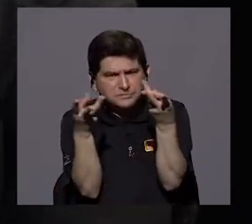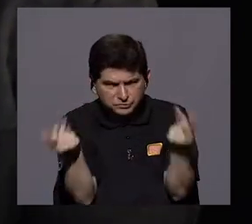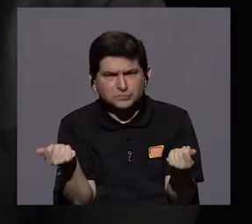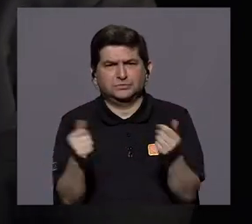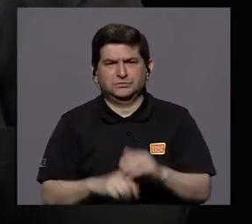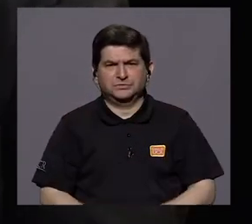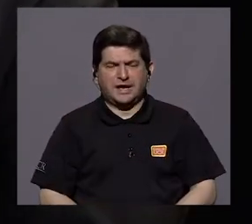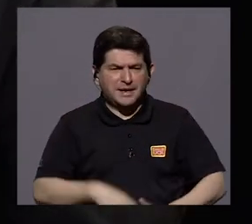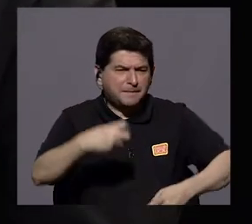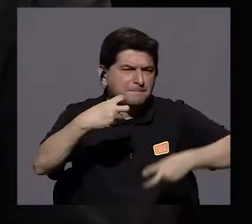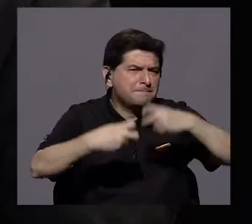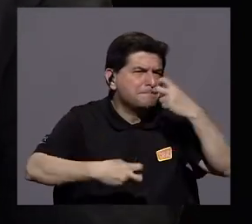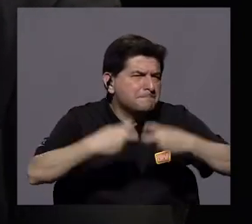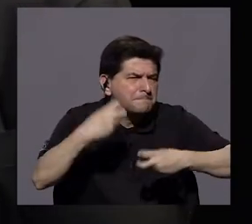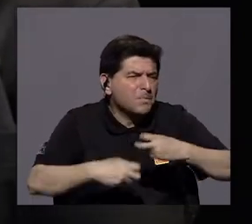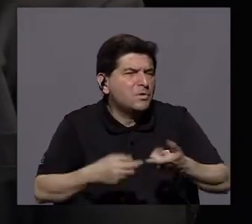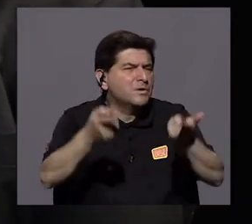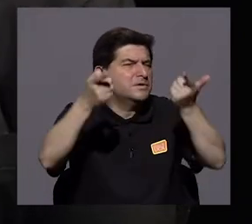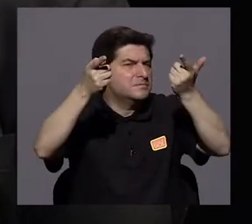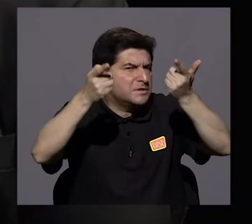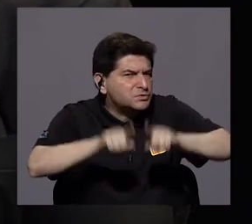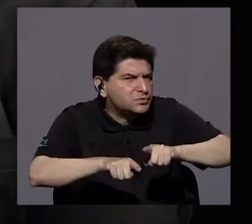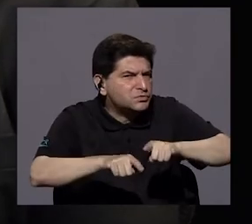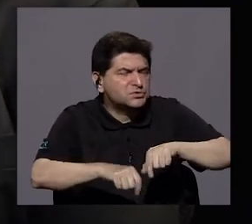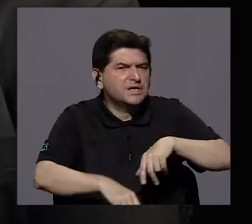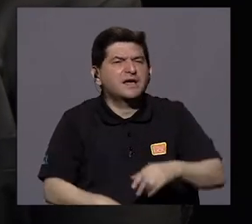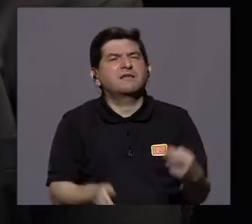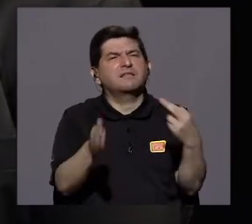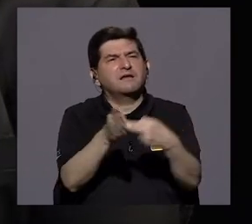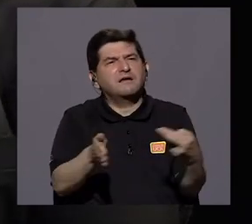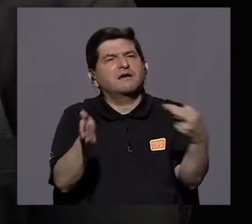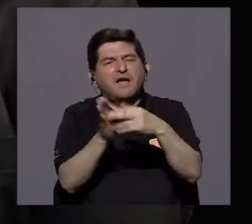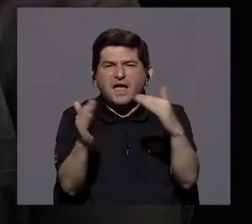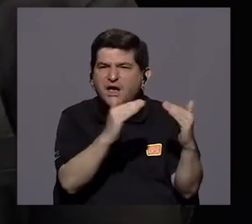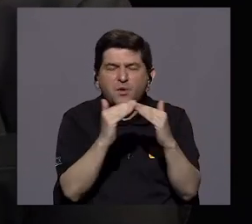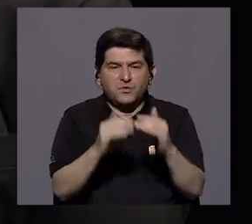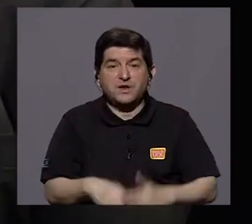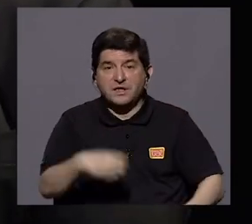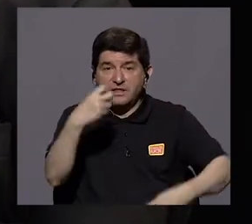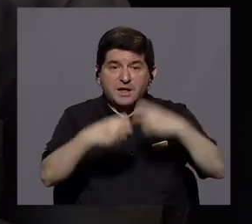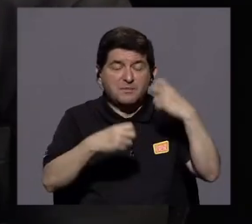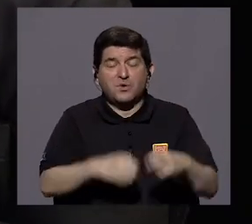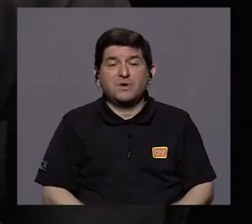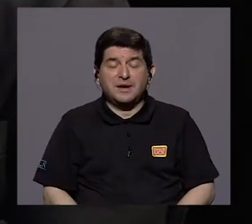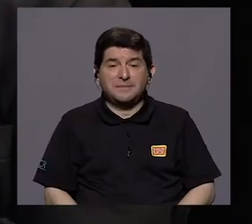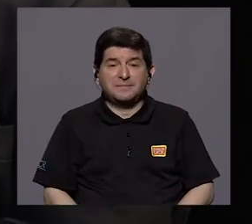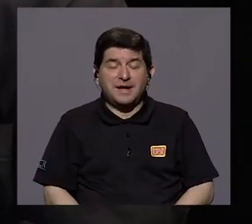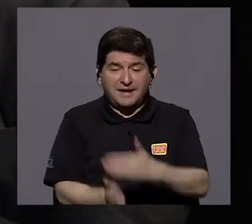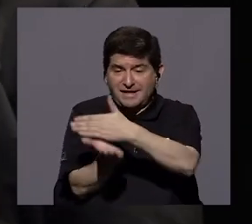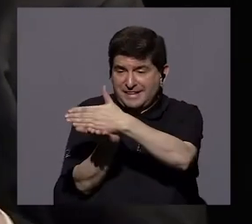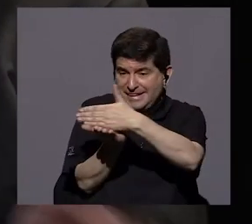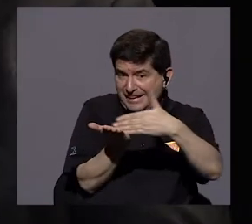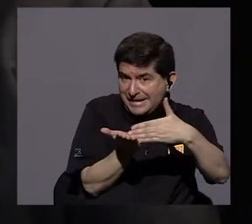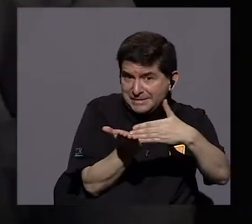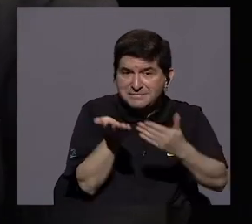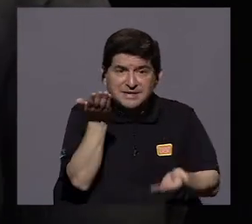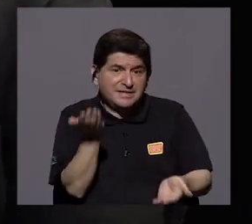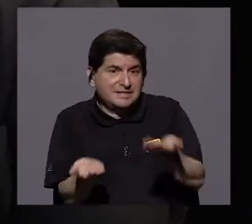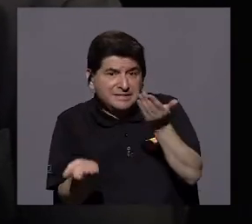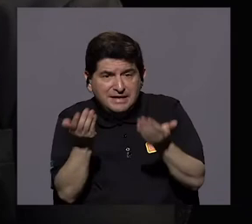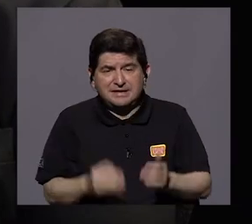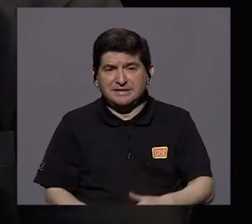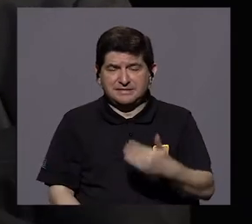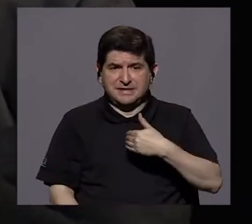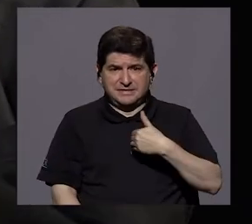solución. ¿Qué problemas son los que se presentan con mucha reiteración en las comunidades? Problemas de límites